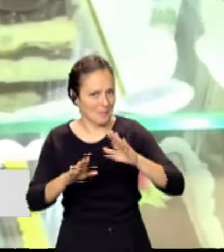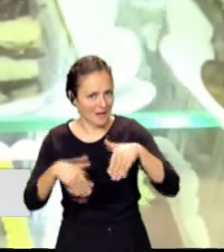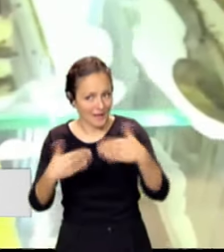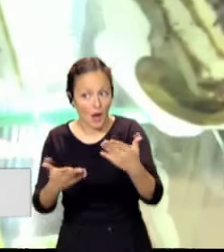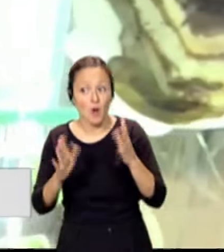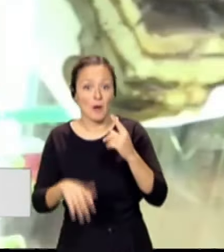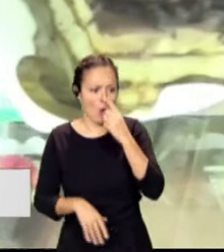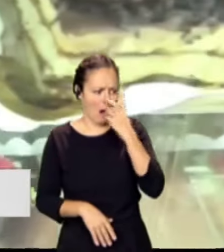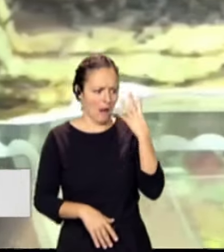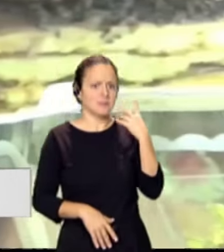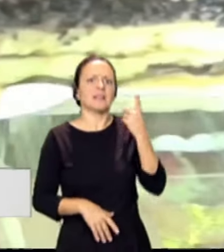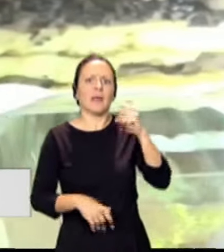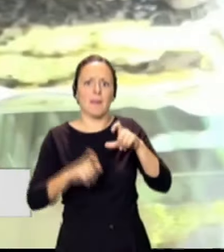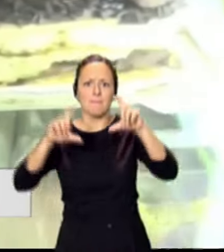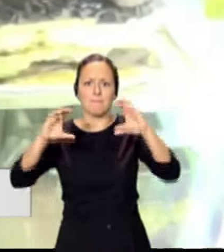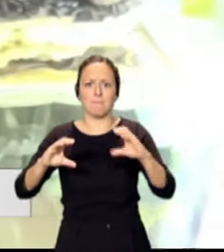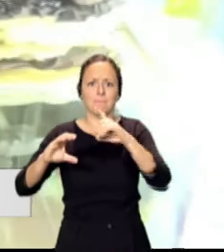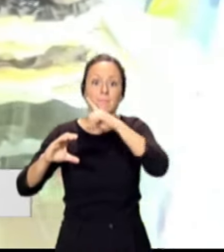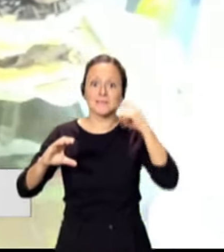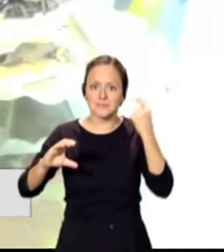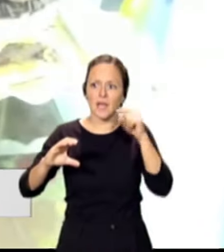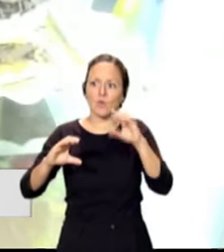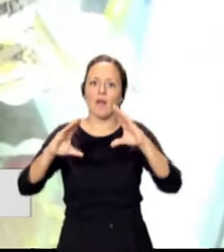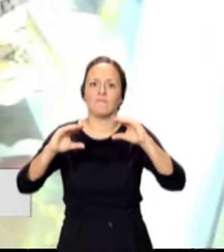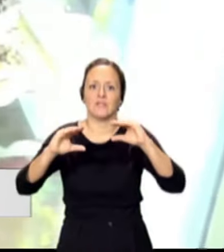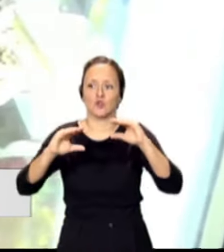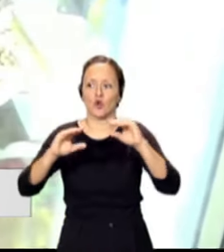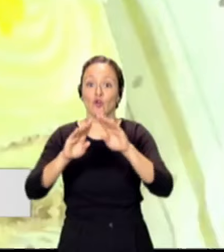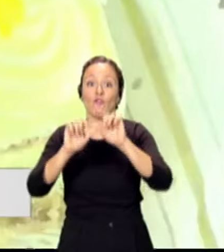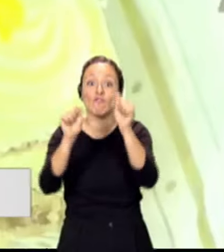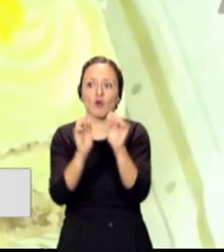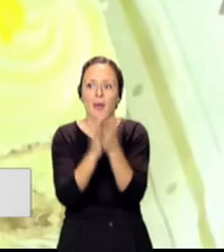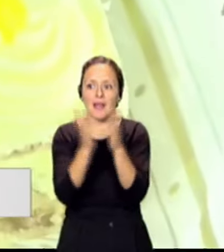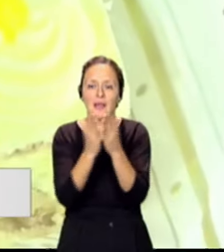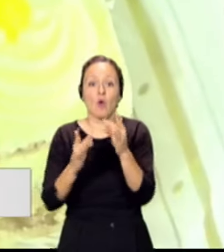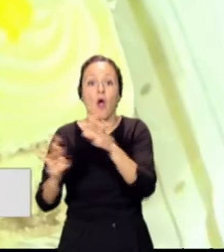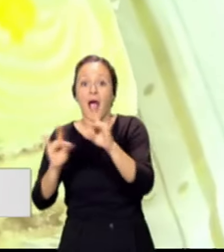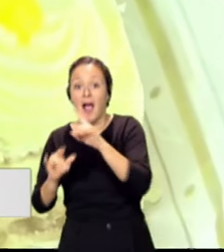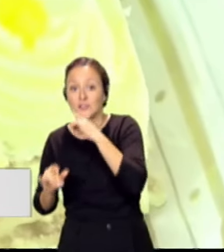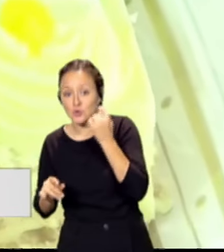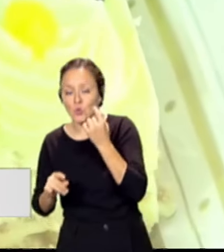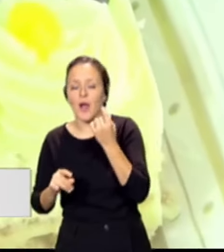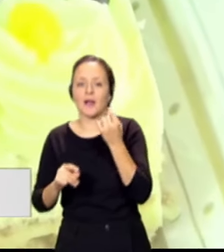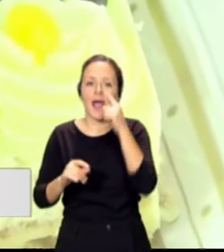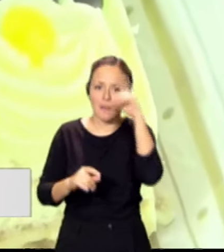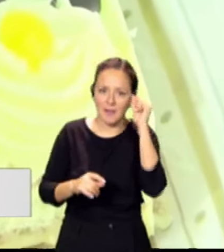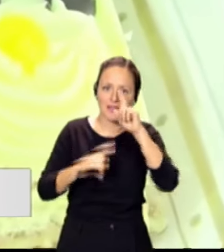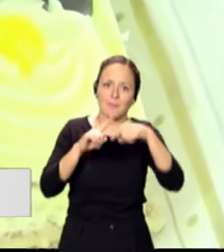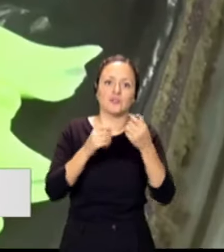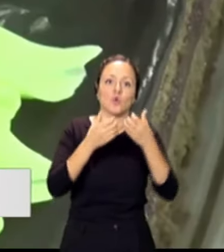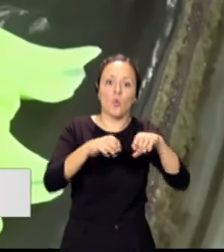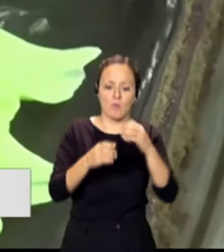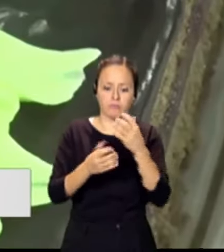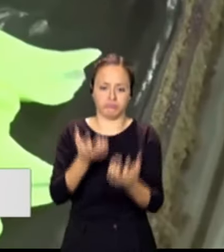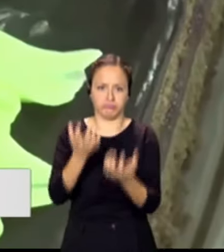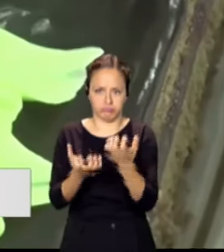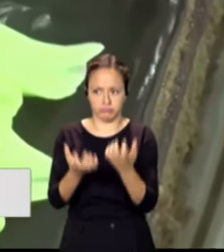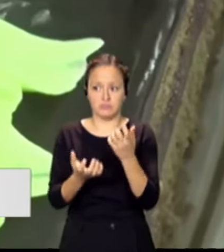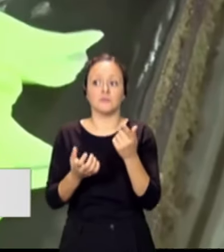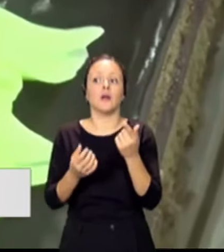impuesto el pastel se trata de un bizcocho en forma de libro elaborado con azúcar almendras y huevos la decoración del bizcocho suele